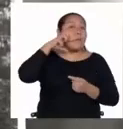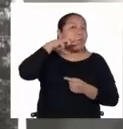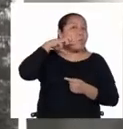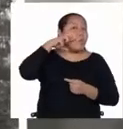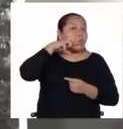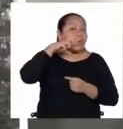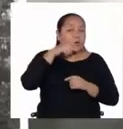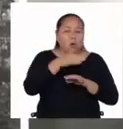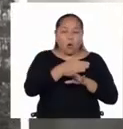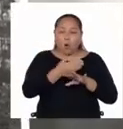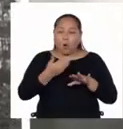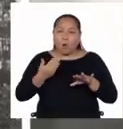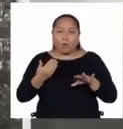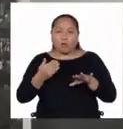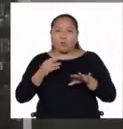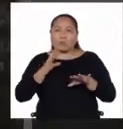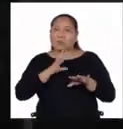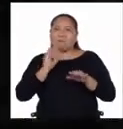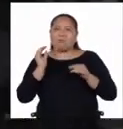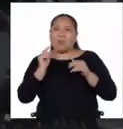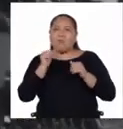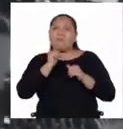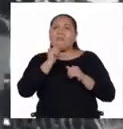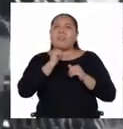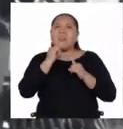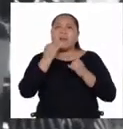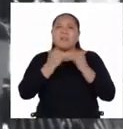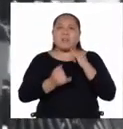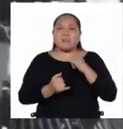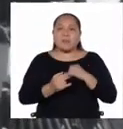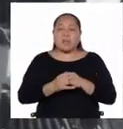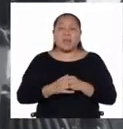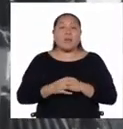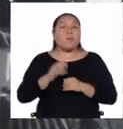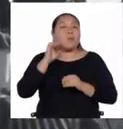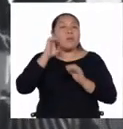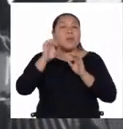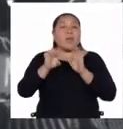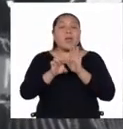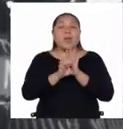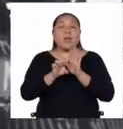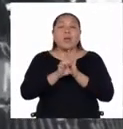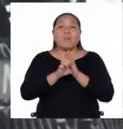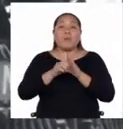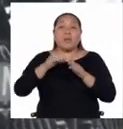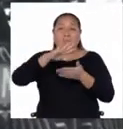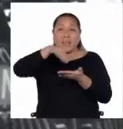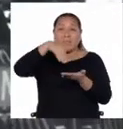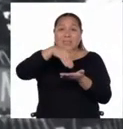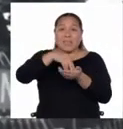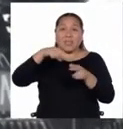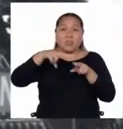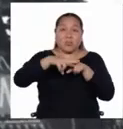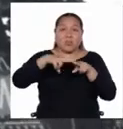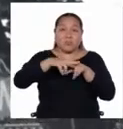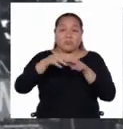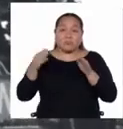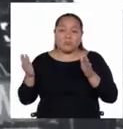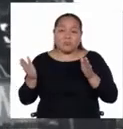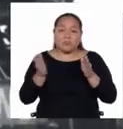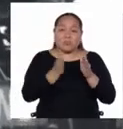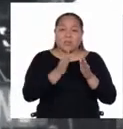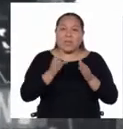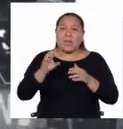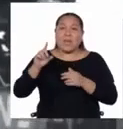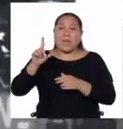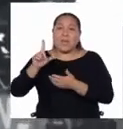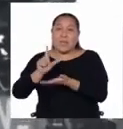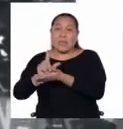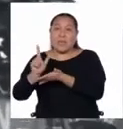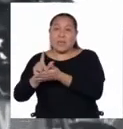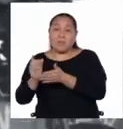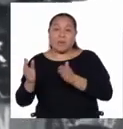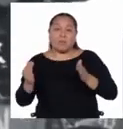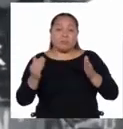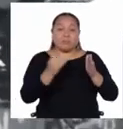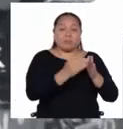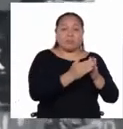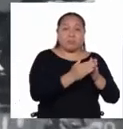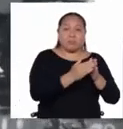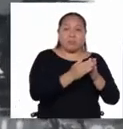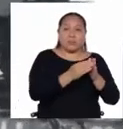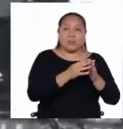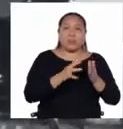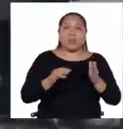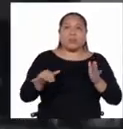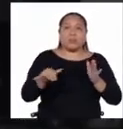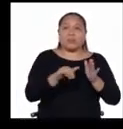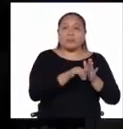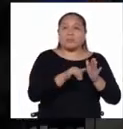la línea del ferrocarril central se había quedado en Chicla, a 100 kilómetros de Lima, a más de 150 kilómetros